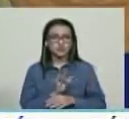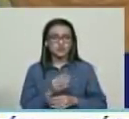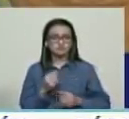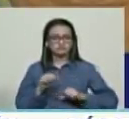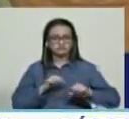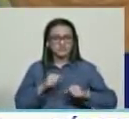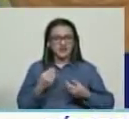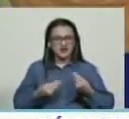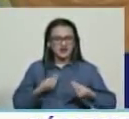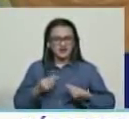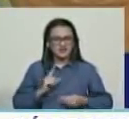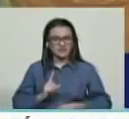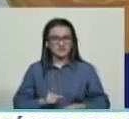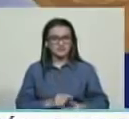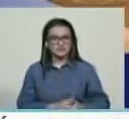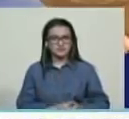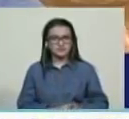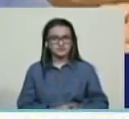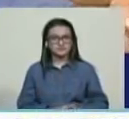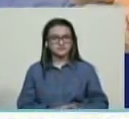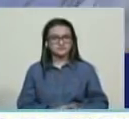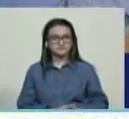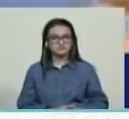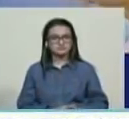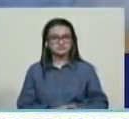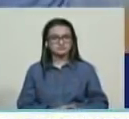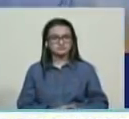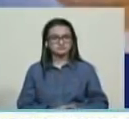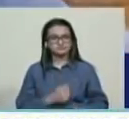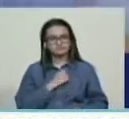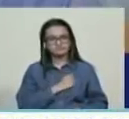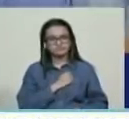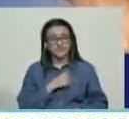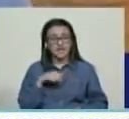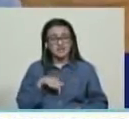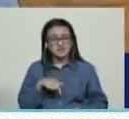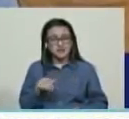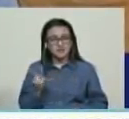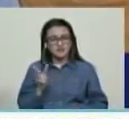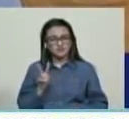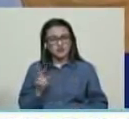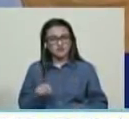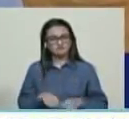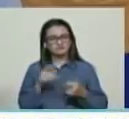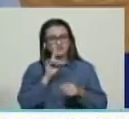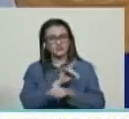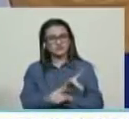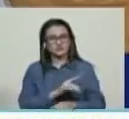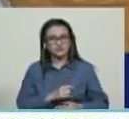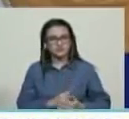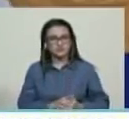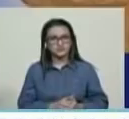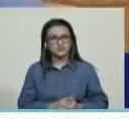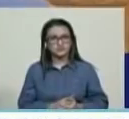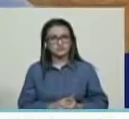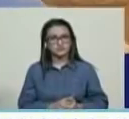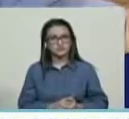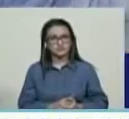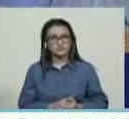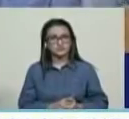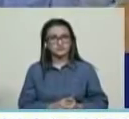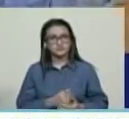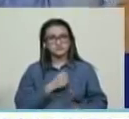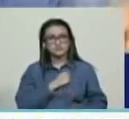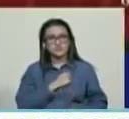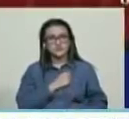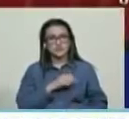hacer. Y qué lástima que aquí mismo en Venezuela lo traicionaron y lo echaron. Y qué lástima